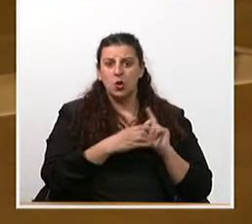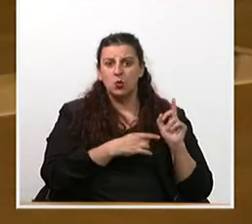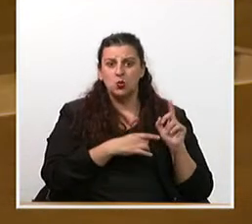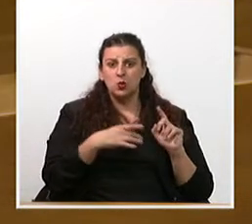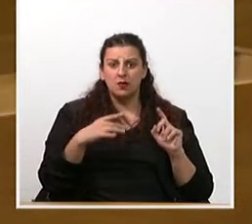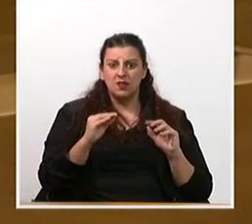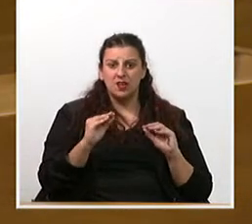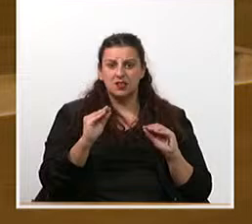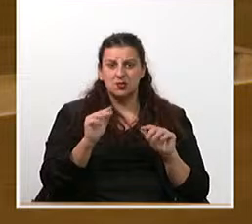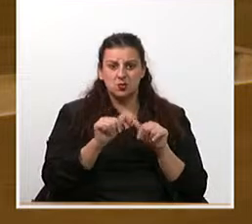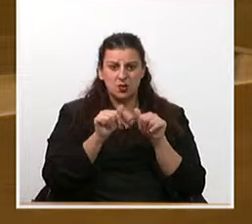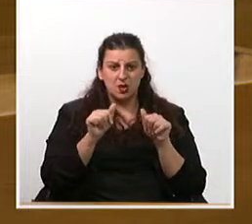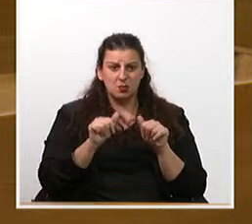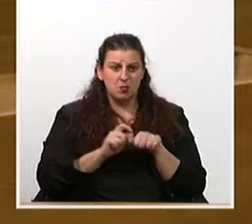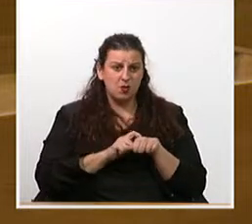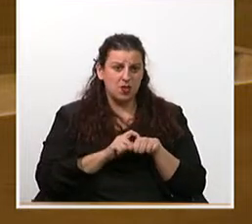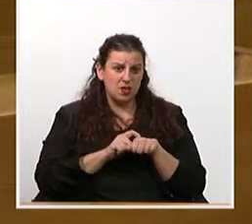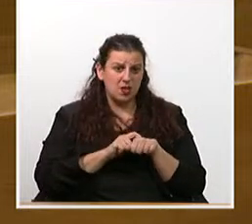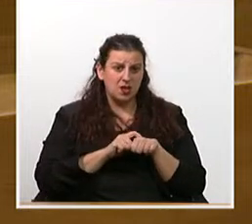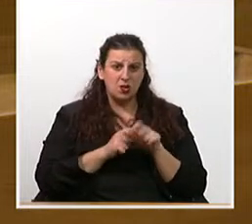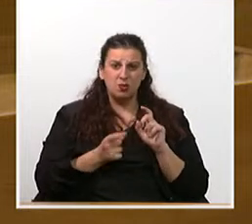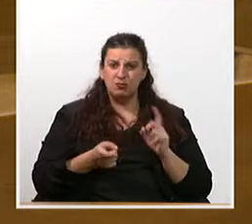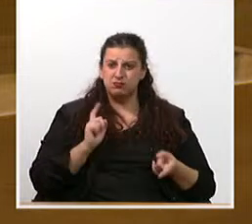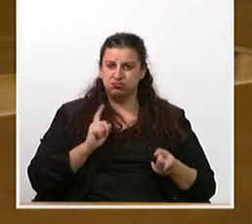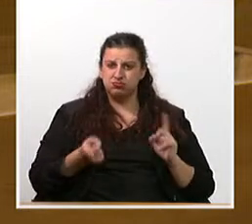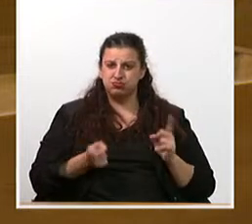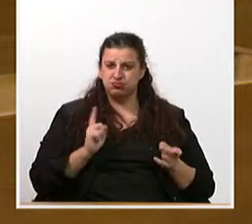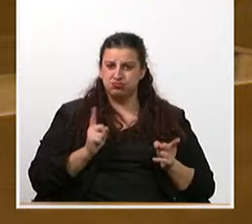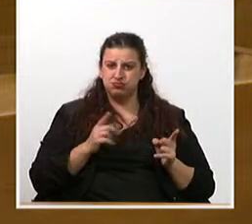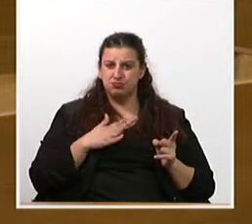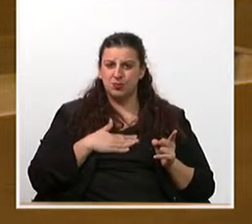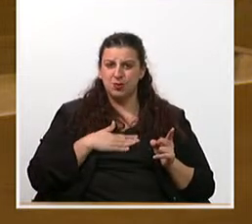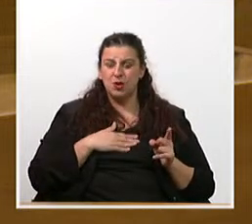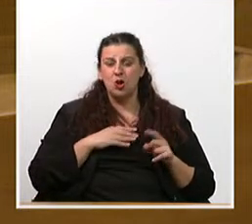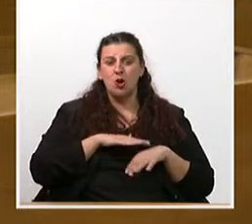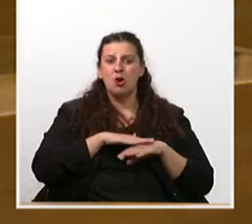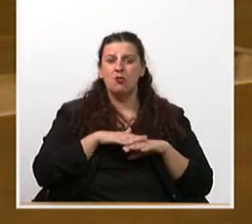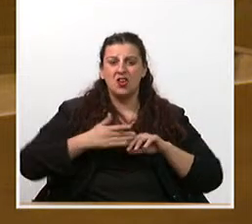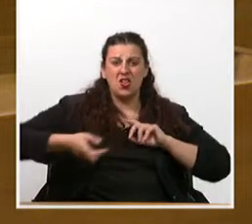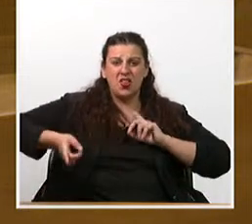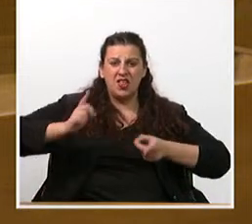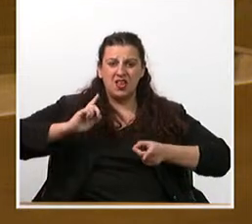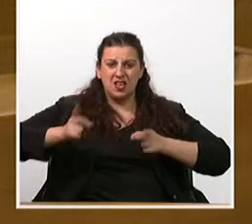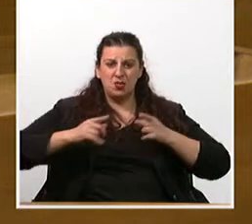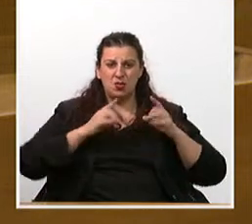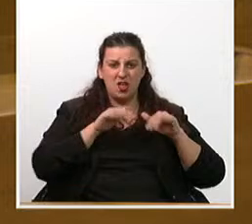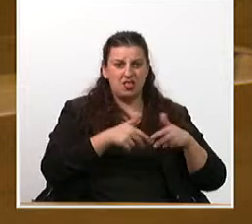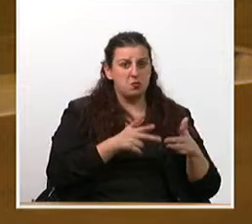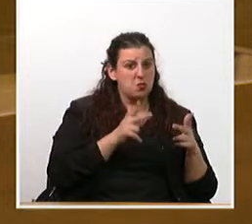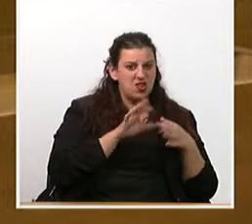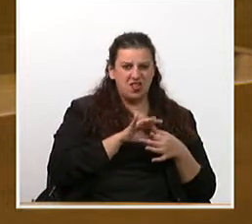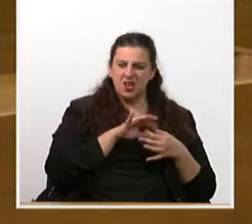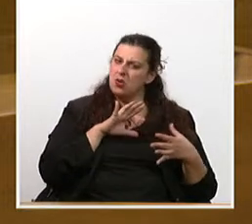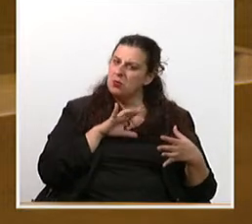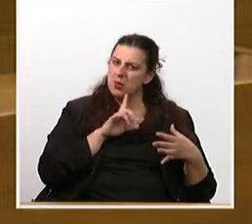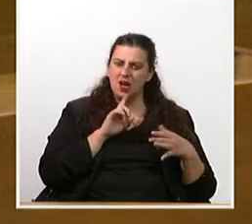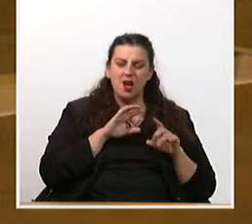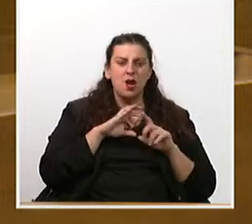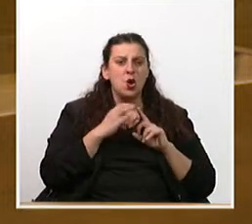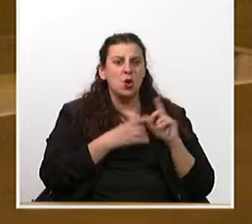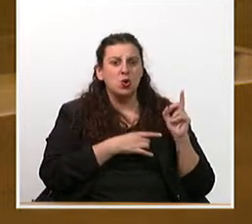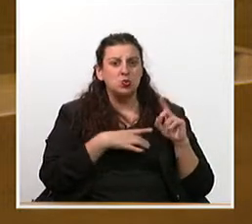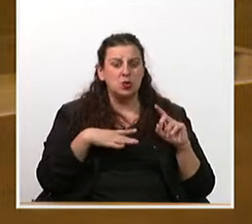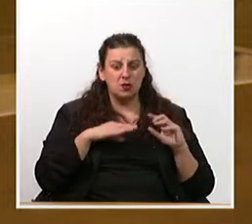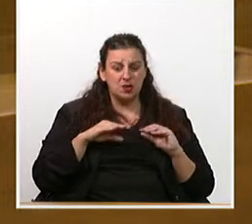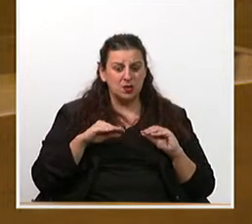ser un mod típic reaccionar prop de totalitar que de demes la cultura blanca no es ni